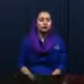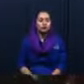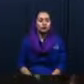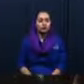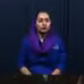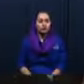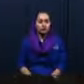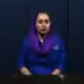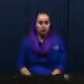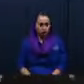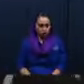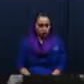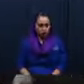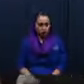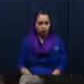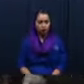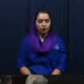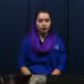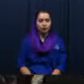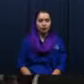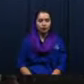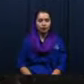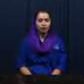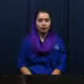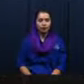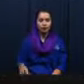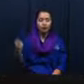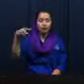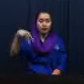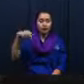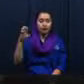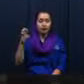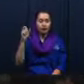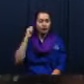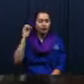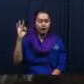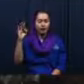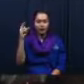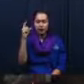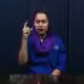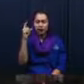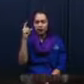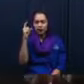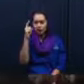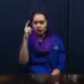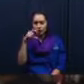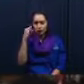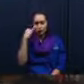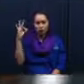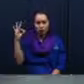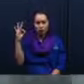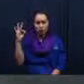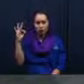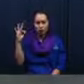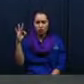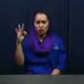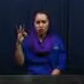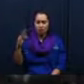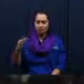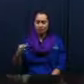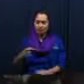dado. Tu negocio. El negocio que tenías, que tienes, está